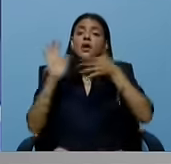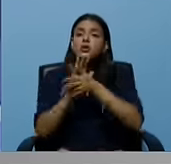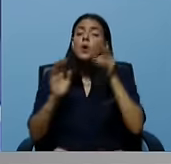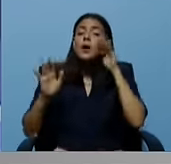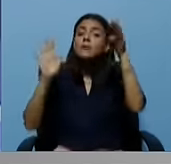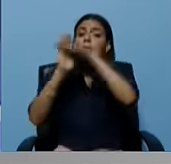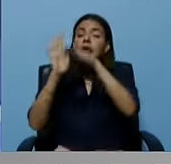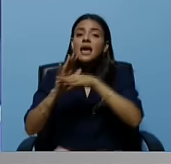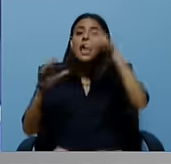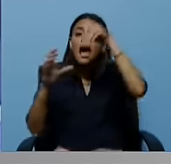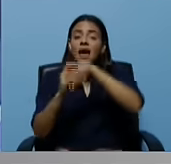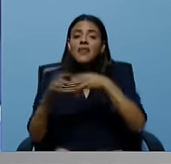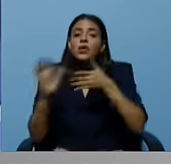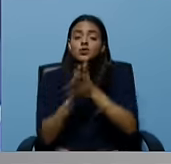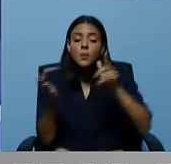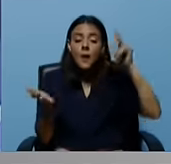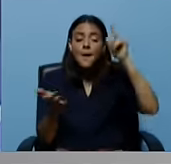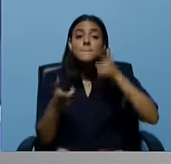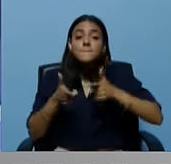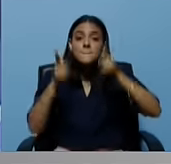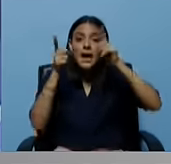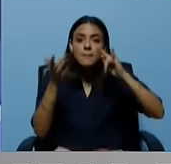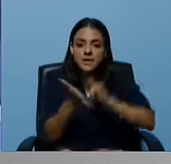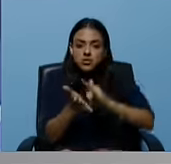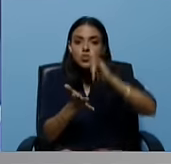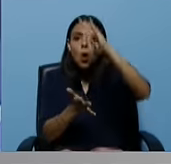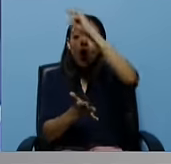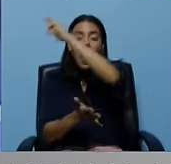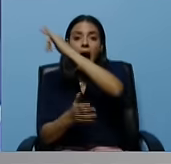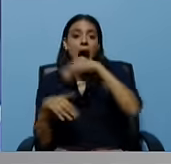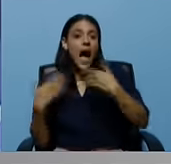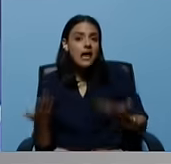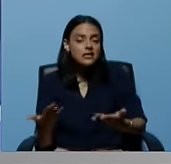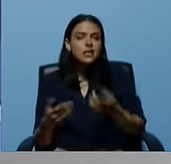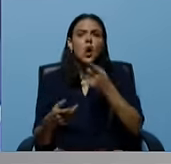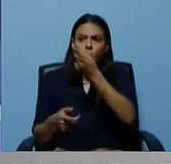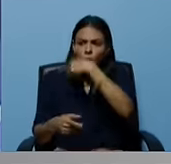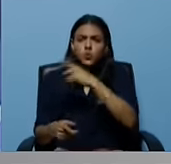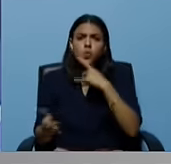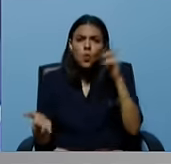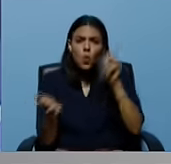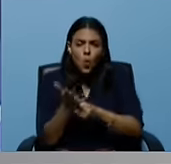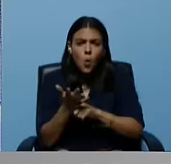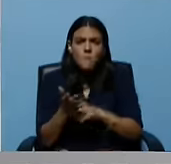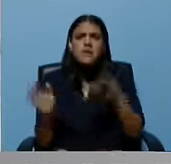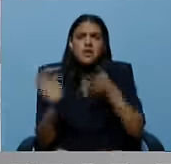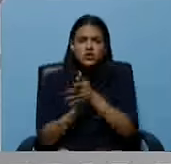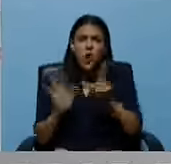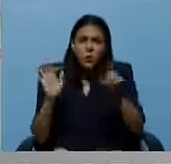asilo. Usted me dirá si usted está cumpliendo con esto,